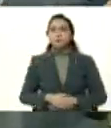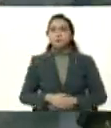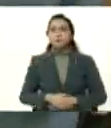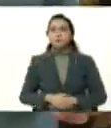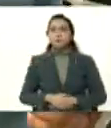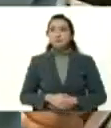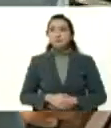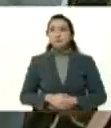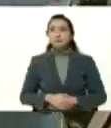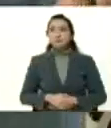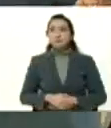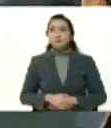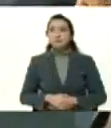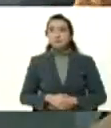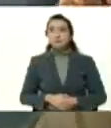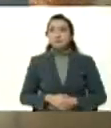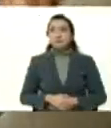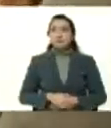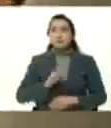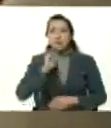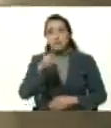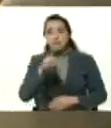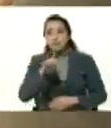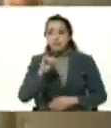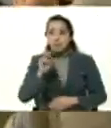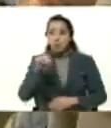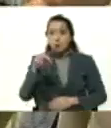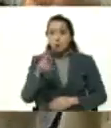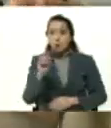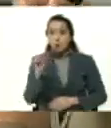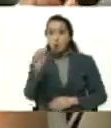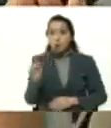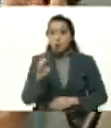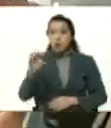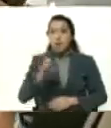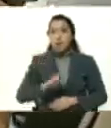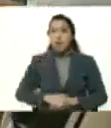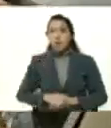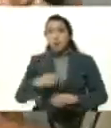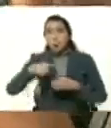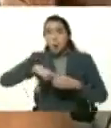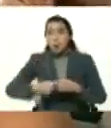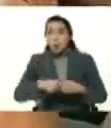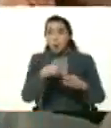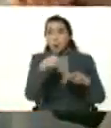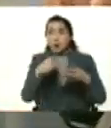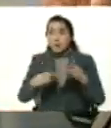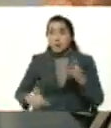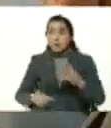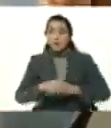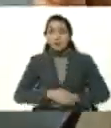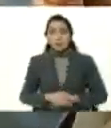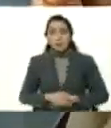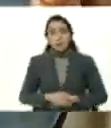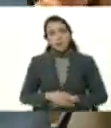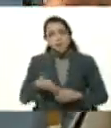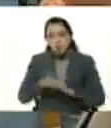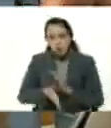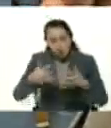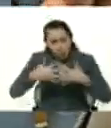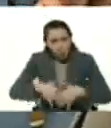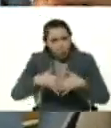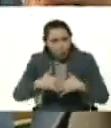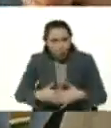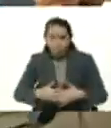¿Ah? Aquí Plum Rose, ¿ahora qué? ¿Qué dice Ricardo? Tenemos el sector embutido, presidente. El sector es un sector